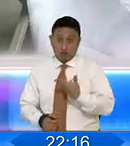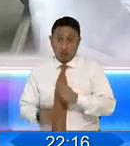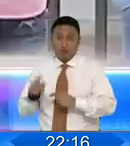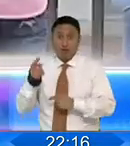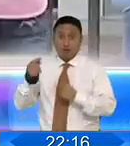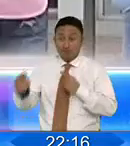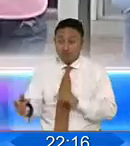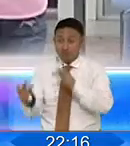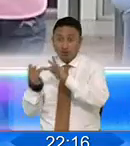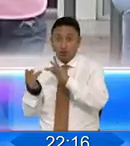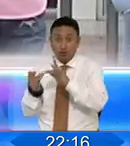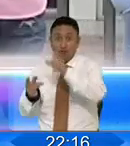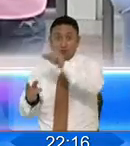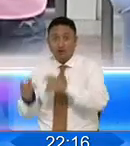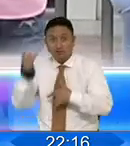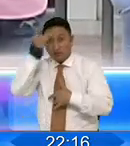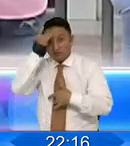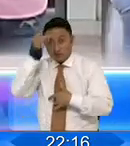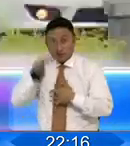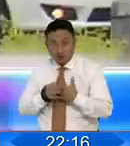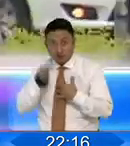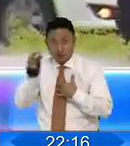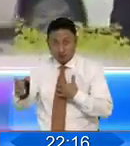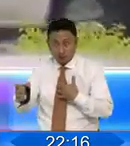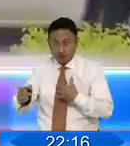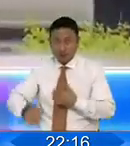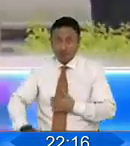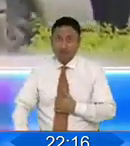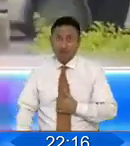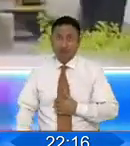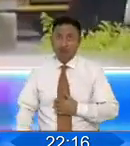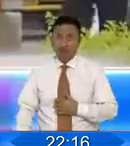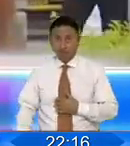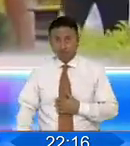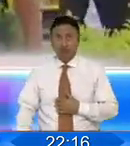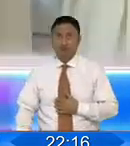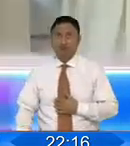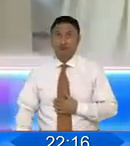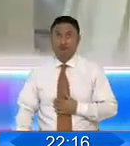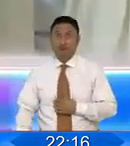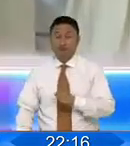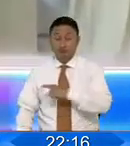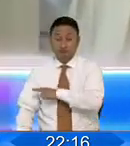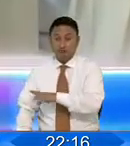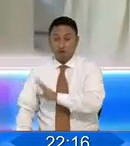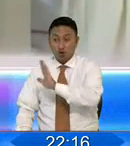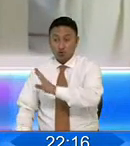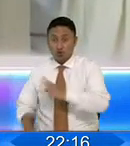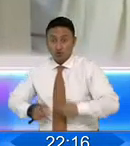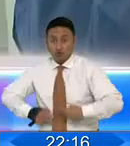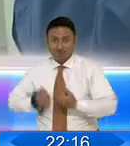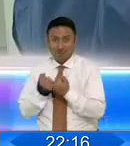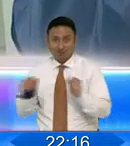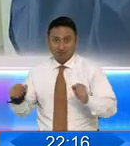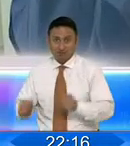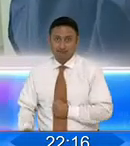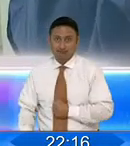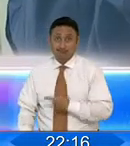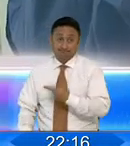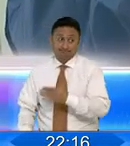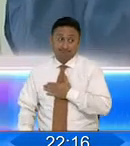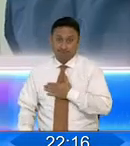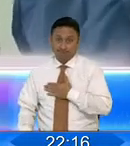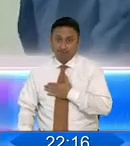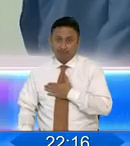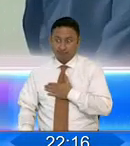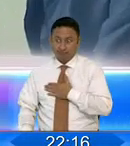en primera línea atendiendo a los enfermos que dieron positivo para COVID-19 para salvarles la vida, pese a que su vida